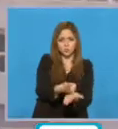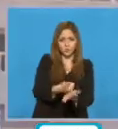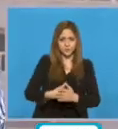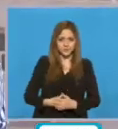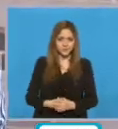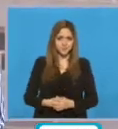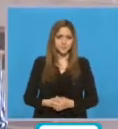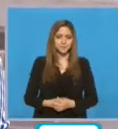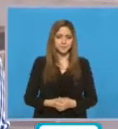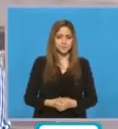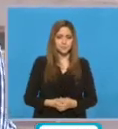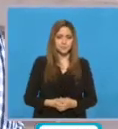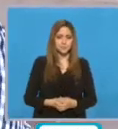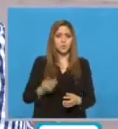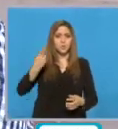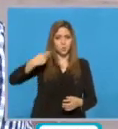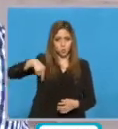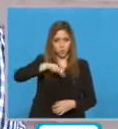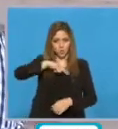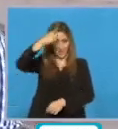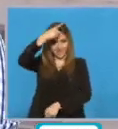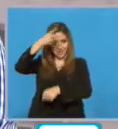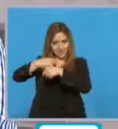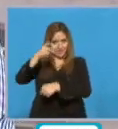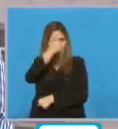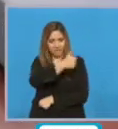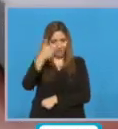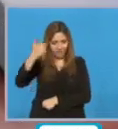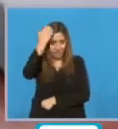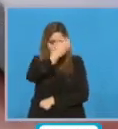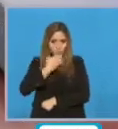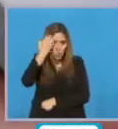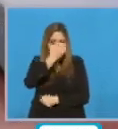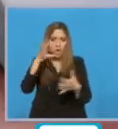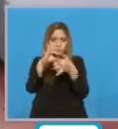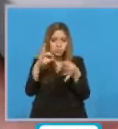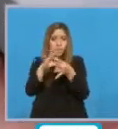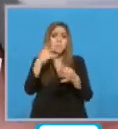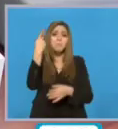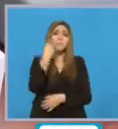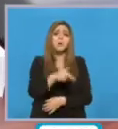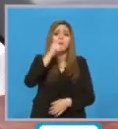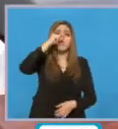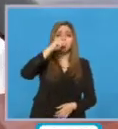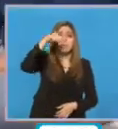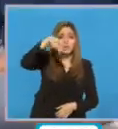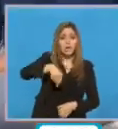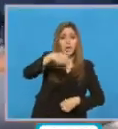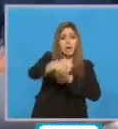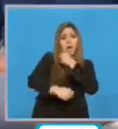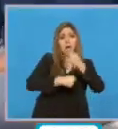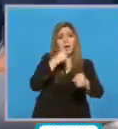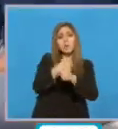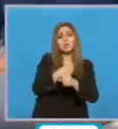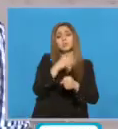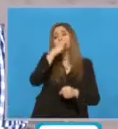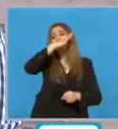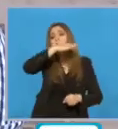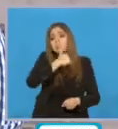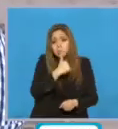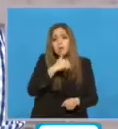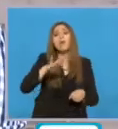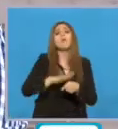con nuestros directivos de cada escuela, cada institución. Desafortunadamente este año no van a poder apoyarnos por